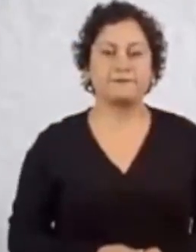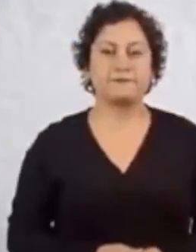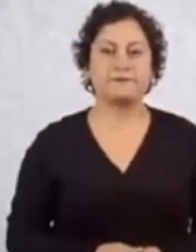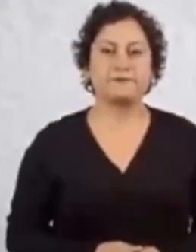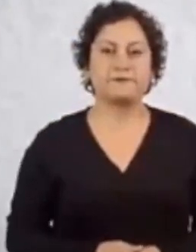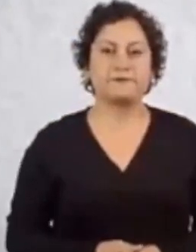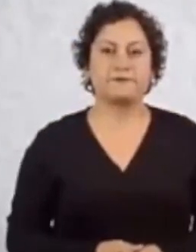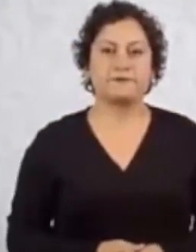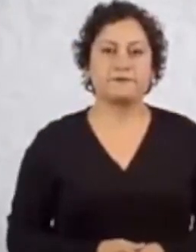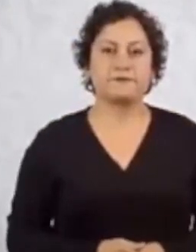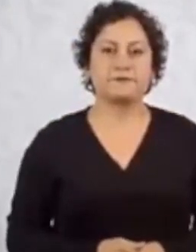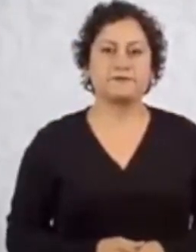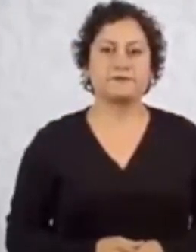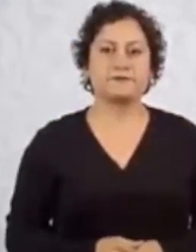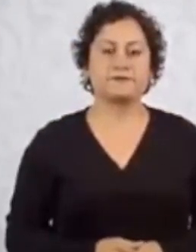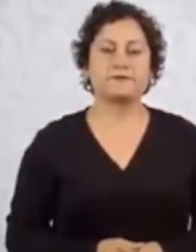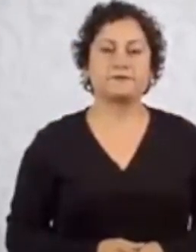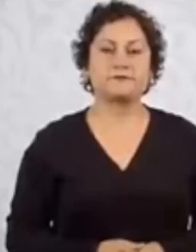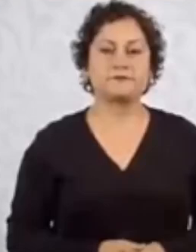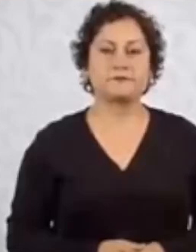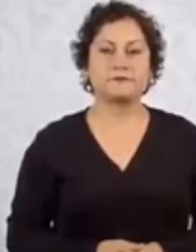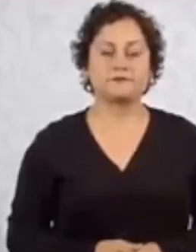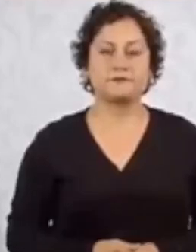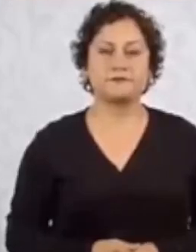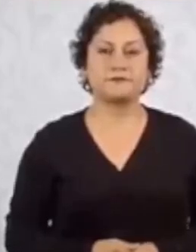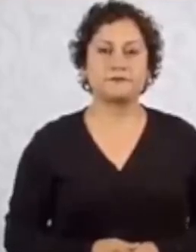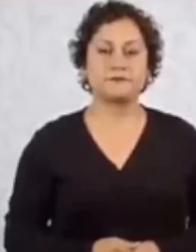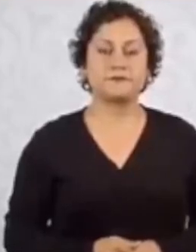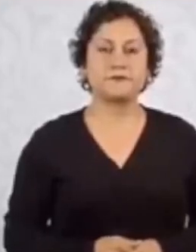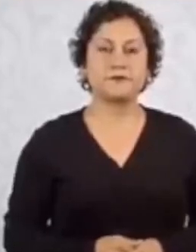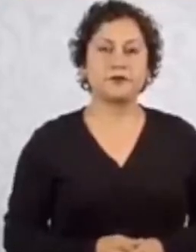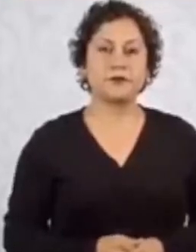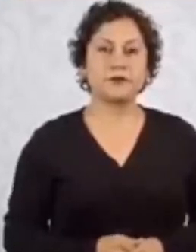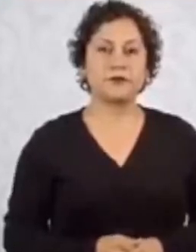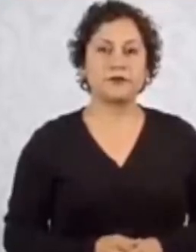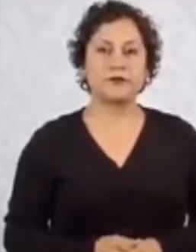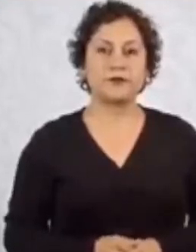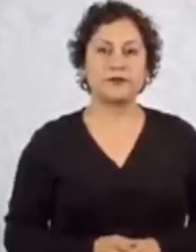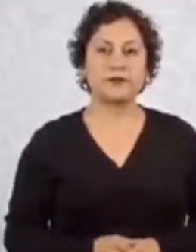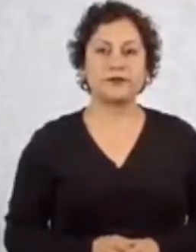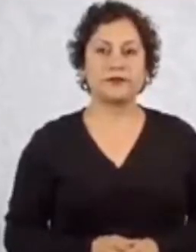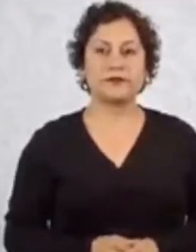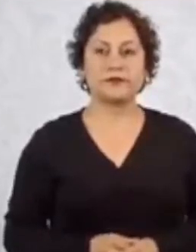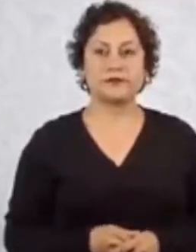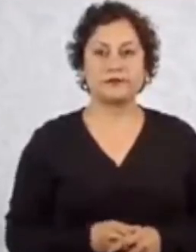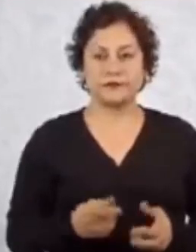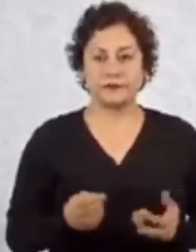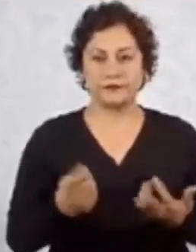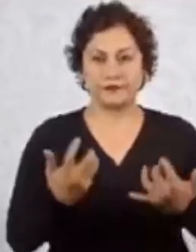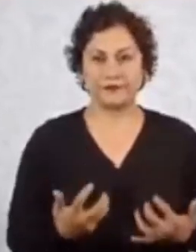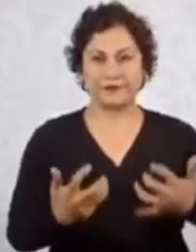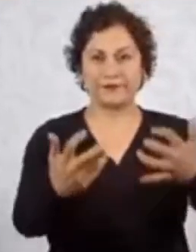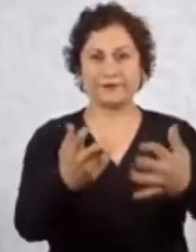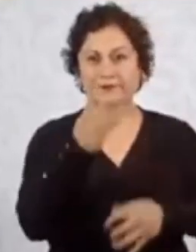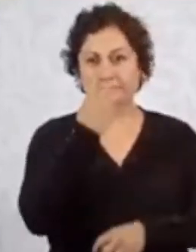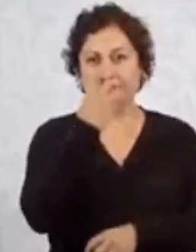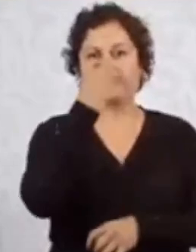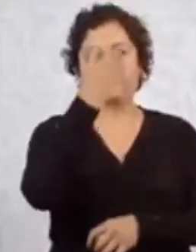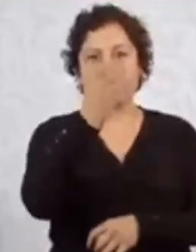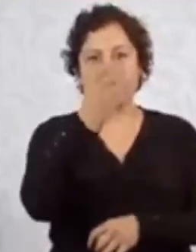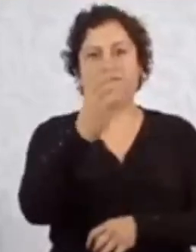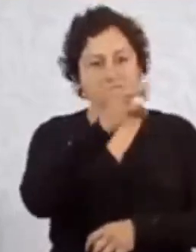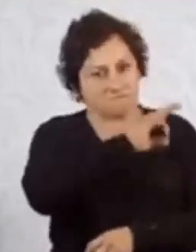pues, a apostar por la limpieza del medio ambiente. Esta parte me gustó